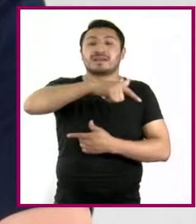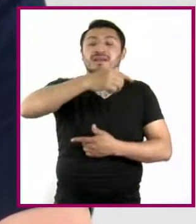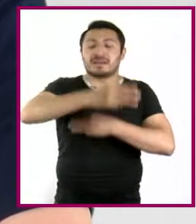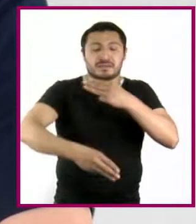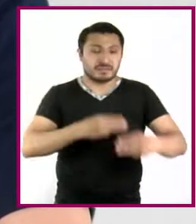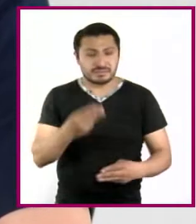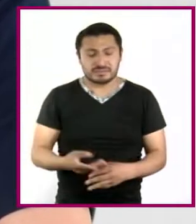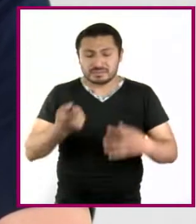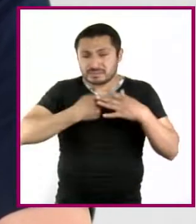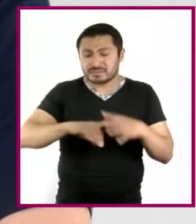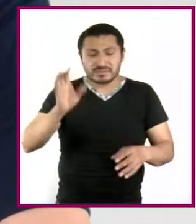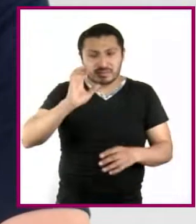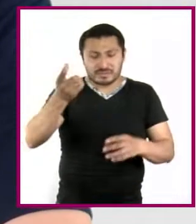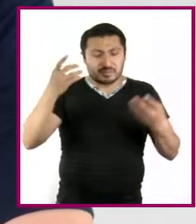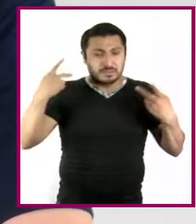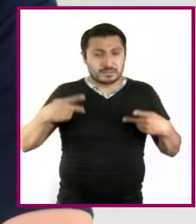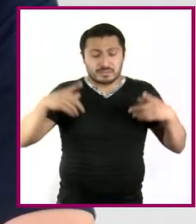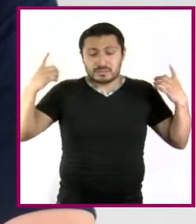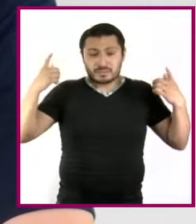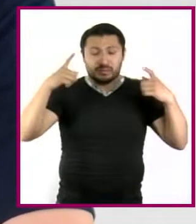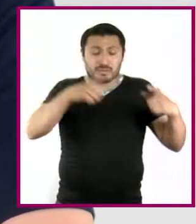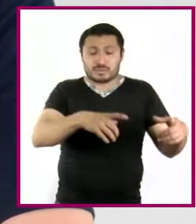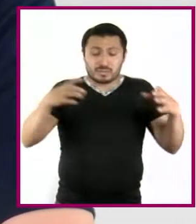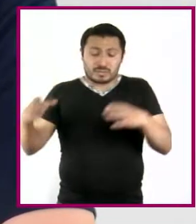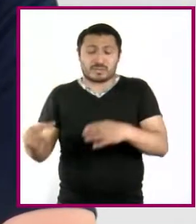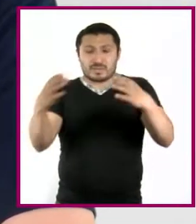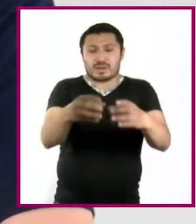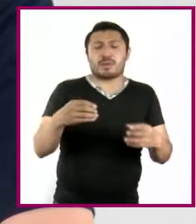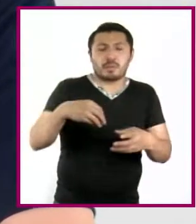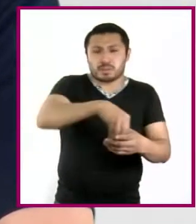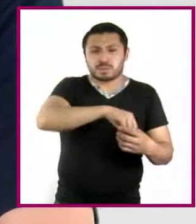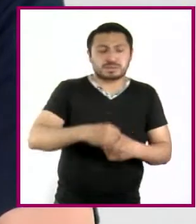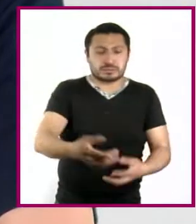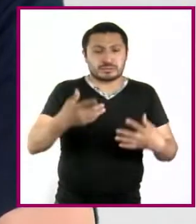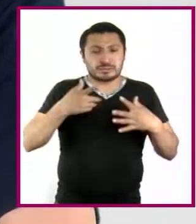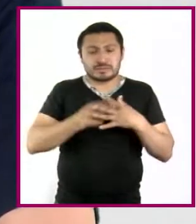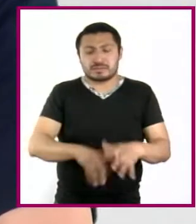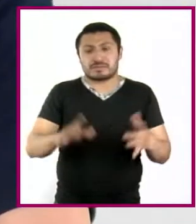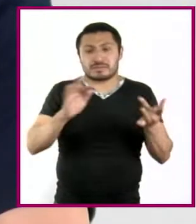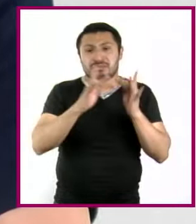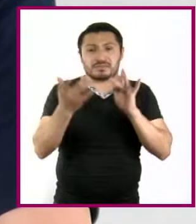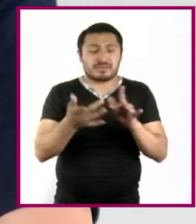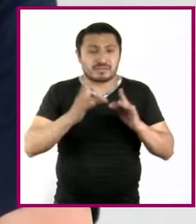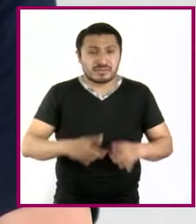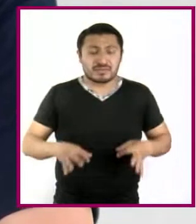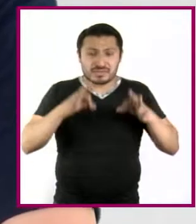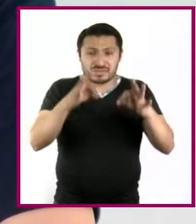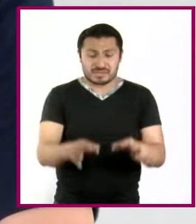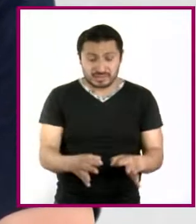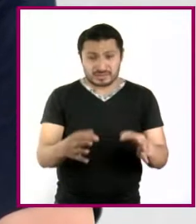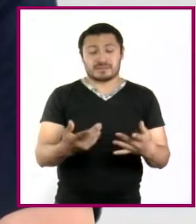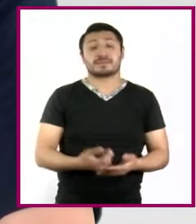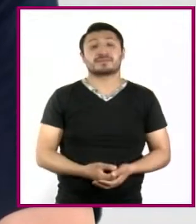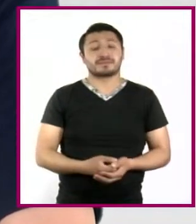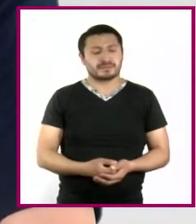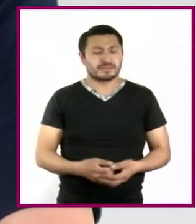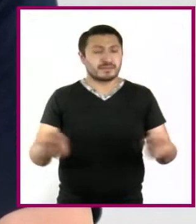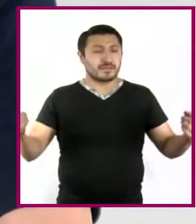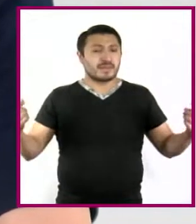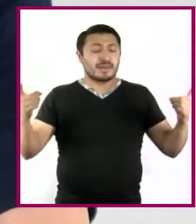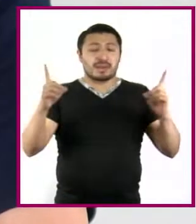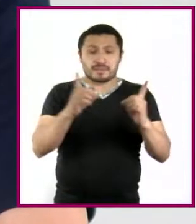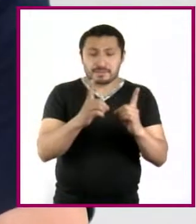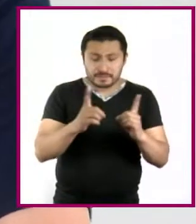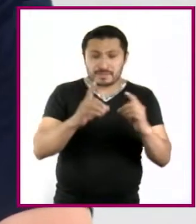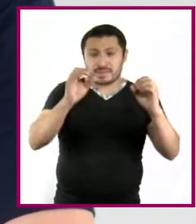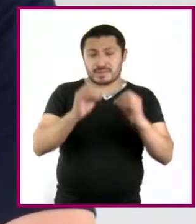macrorregiones densamente pobladas de la Tierra iniciaron una interacción sostenida, ya sea directamente unas con otras o indirectamente a través de